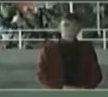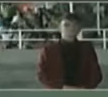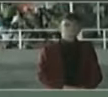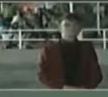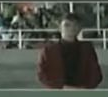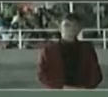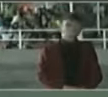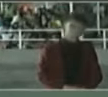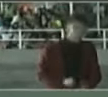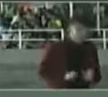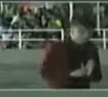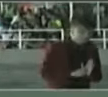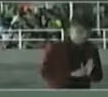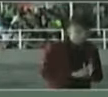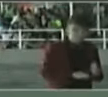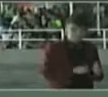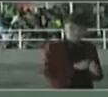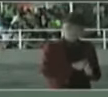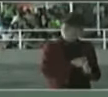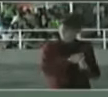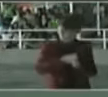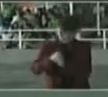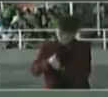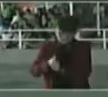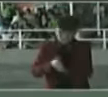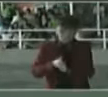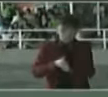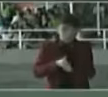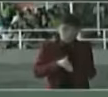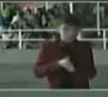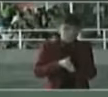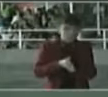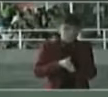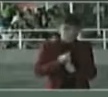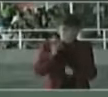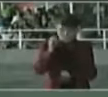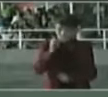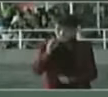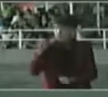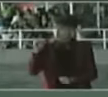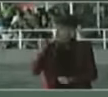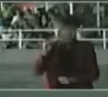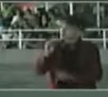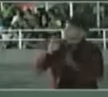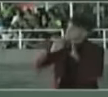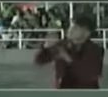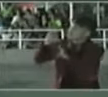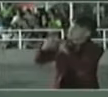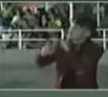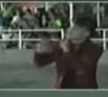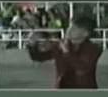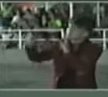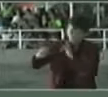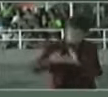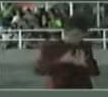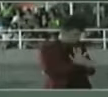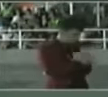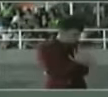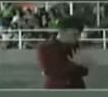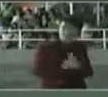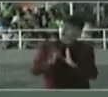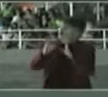Sin embargo, todos y cada uno de los hombres que escucharon la voz de Dios tuvieron un vivo deseo